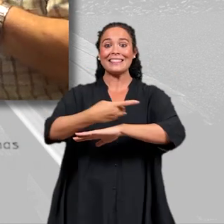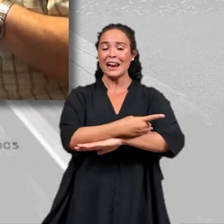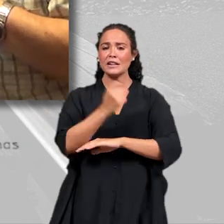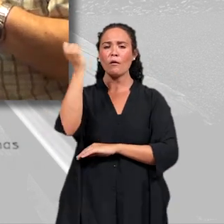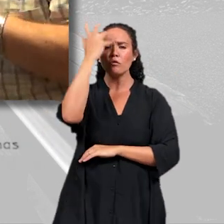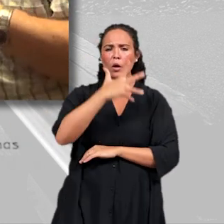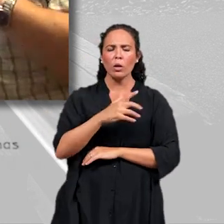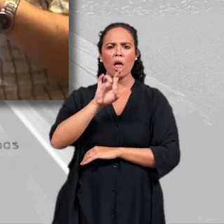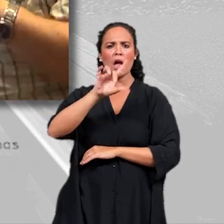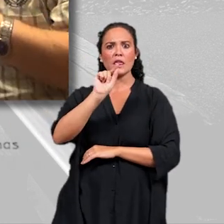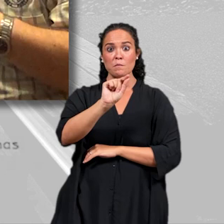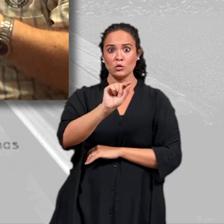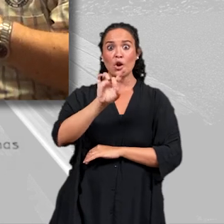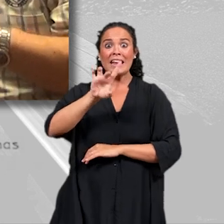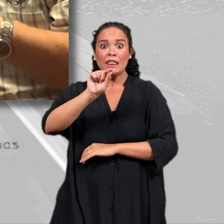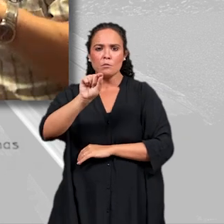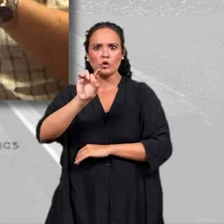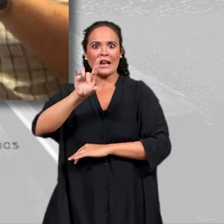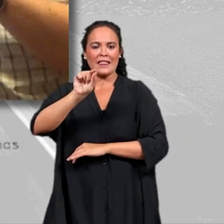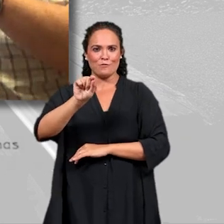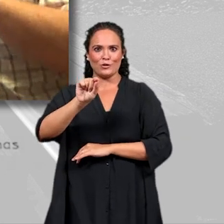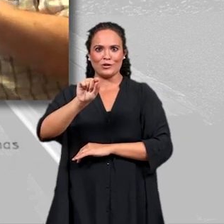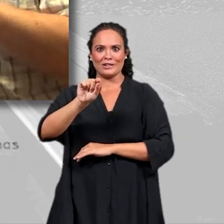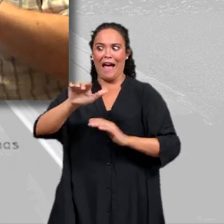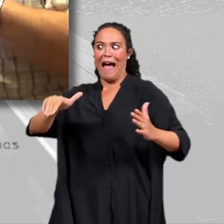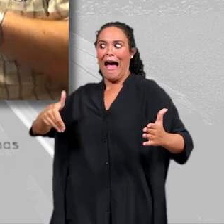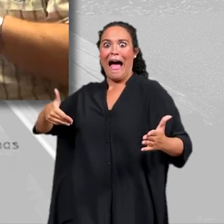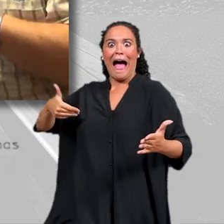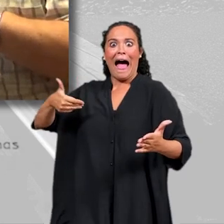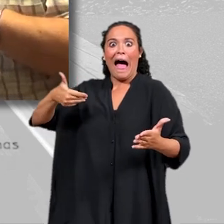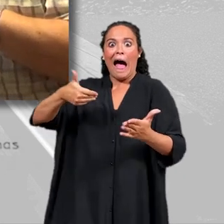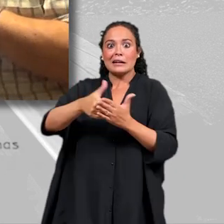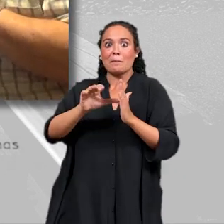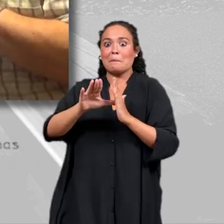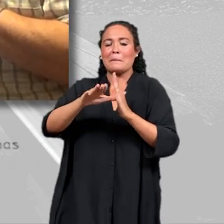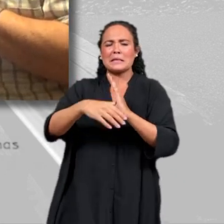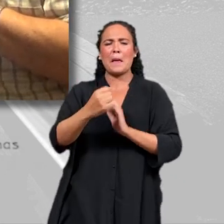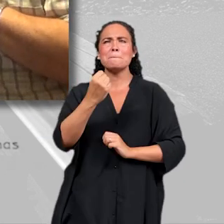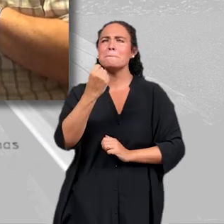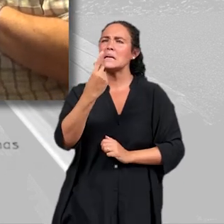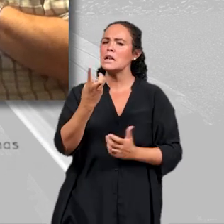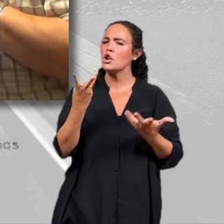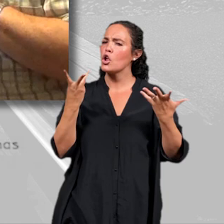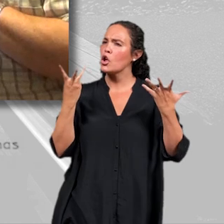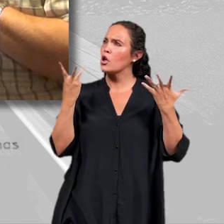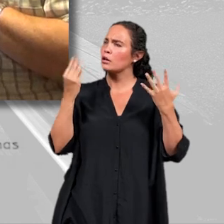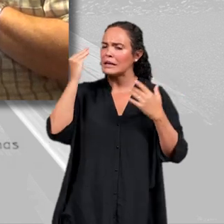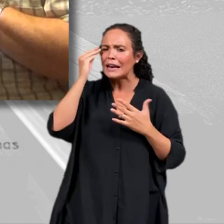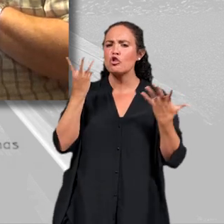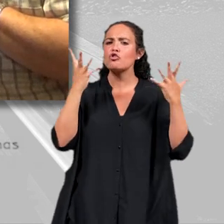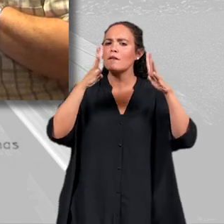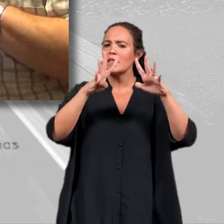cuarto de hora. Cada cuarto de hora, que eso no ha sido superado hasta el año